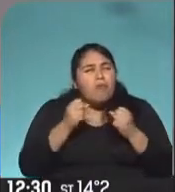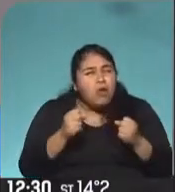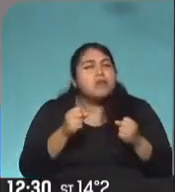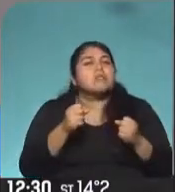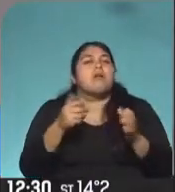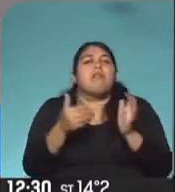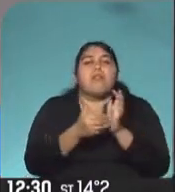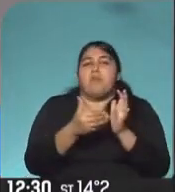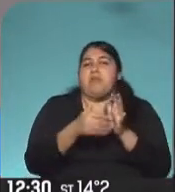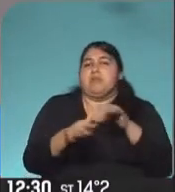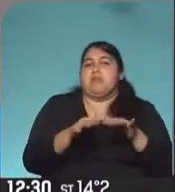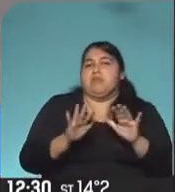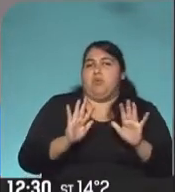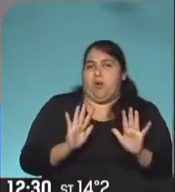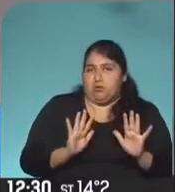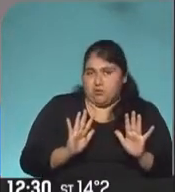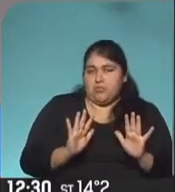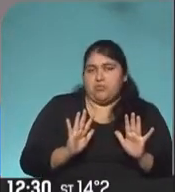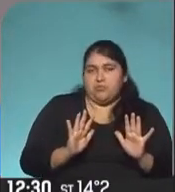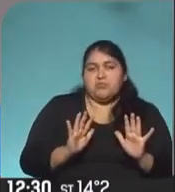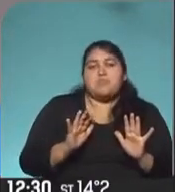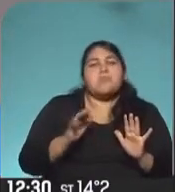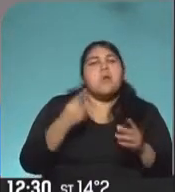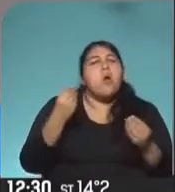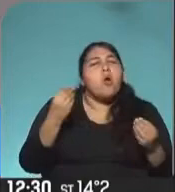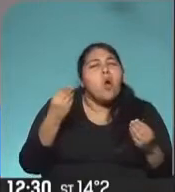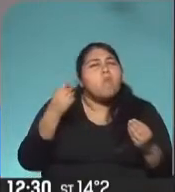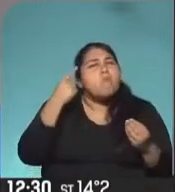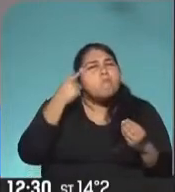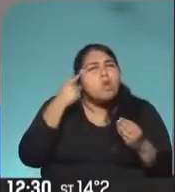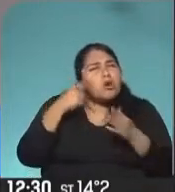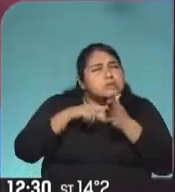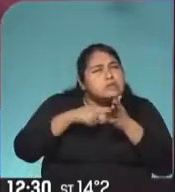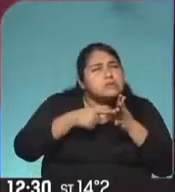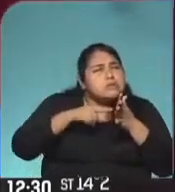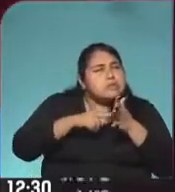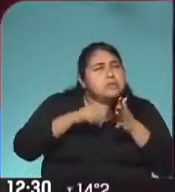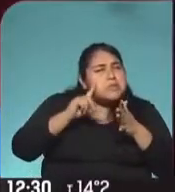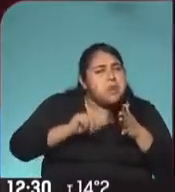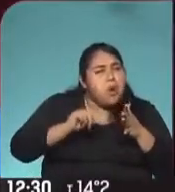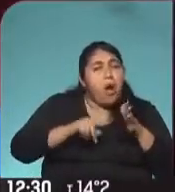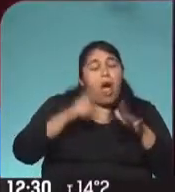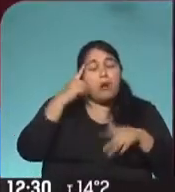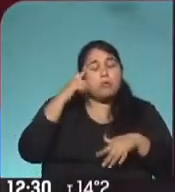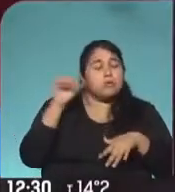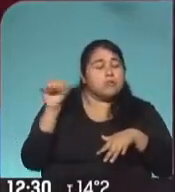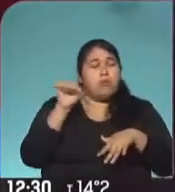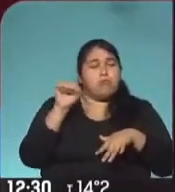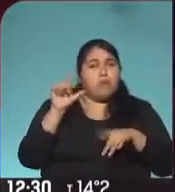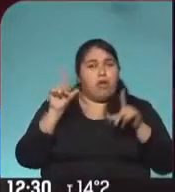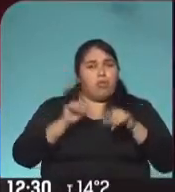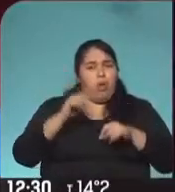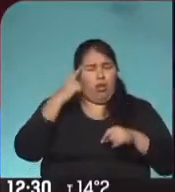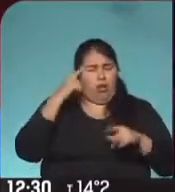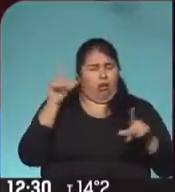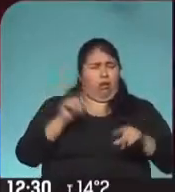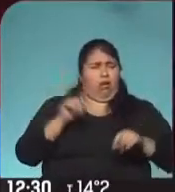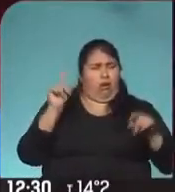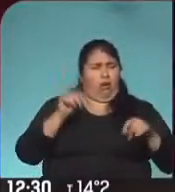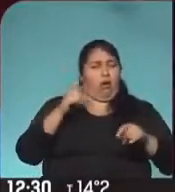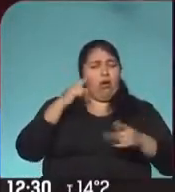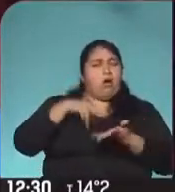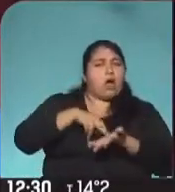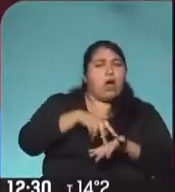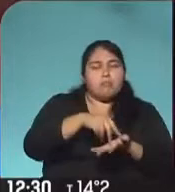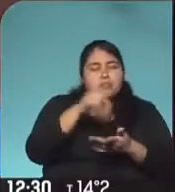cualidades muy la cualidad pulsátil punzante es muy desagradable se mueve la cabeza y me duele la cabeza no puedo caminar